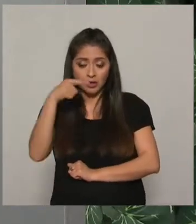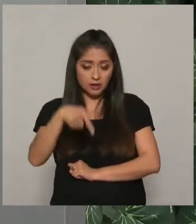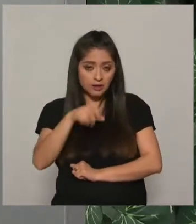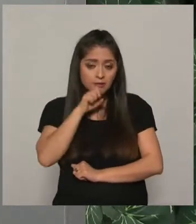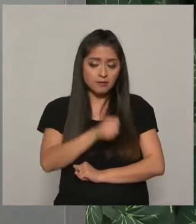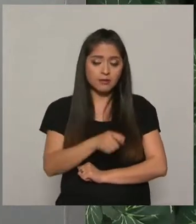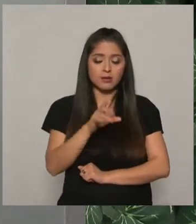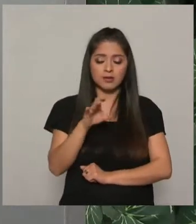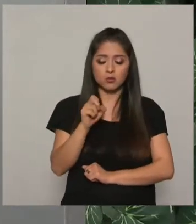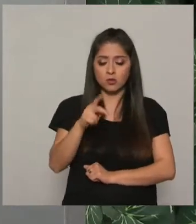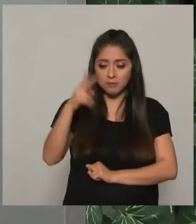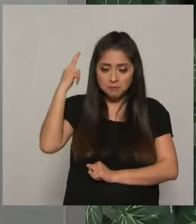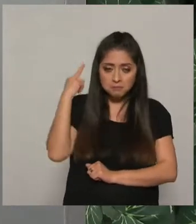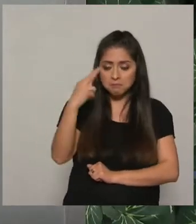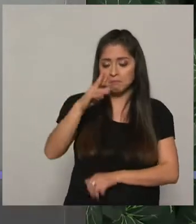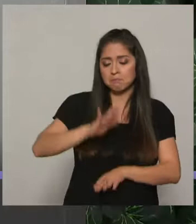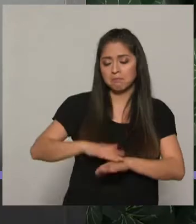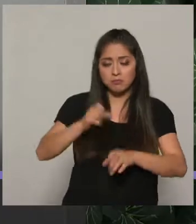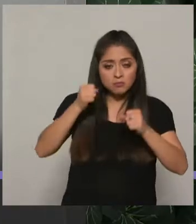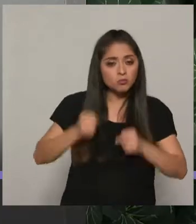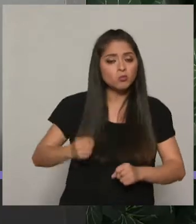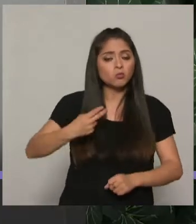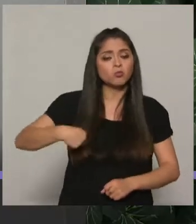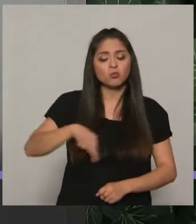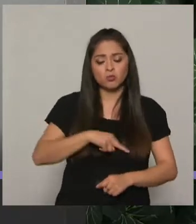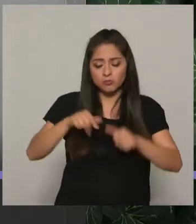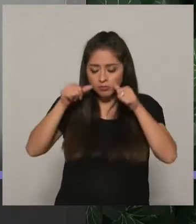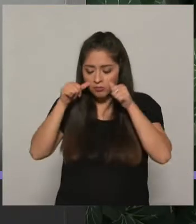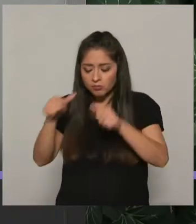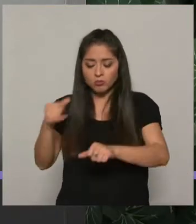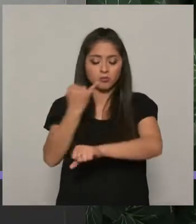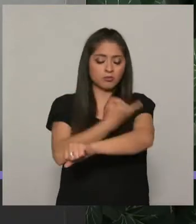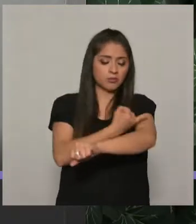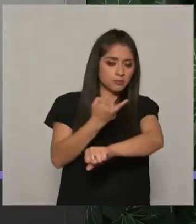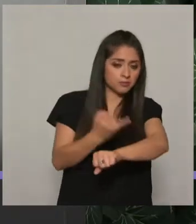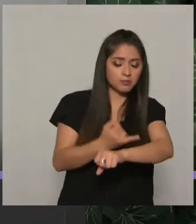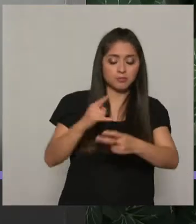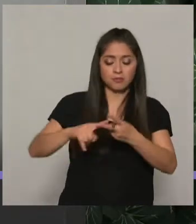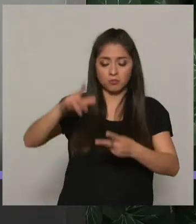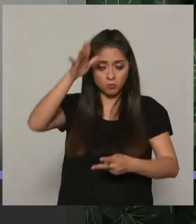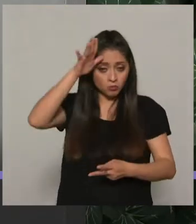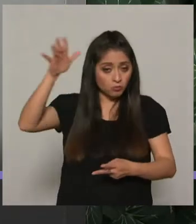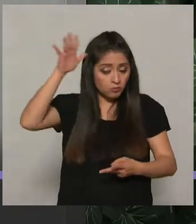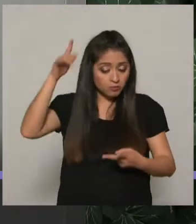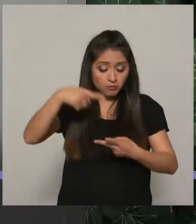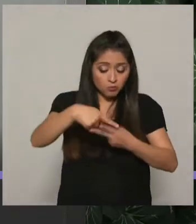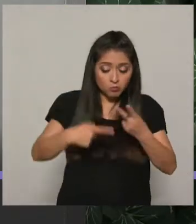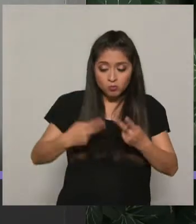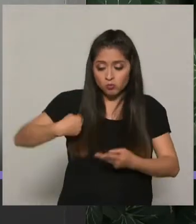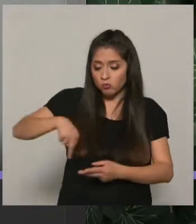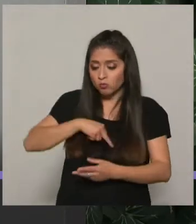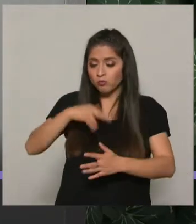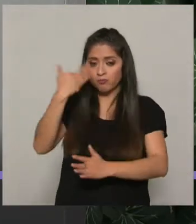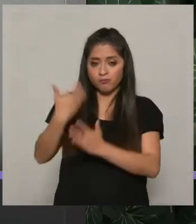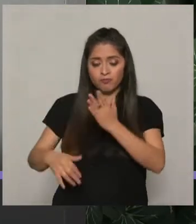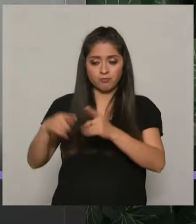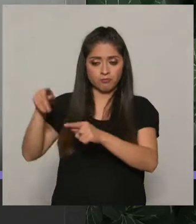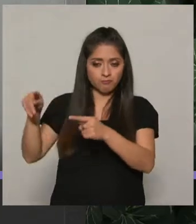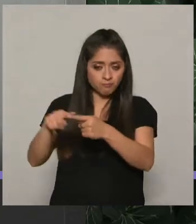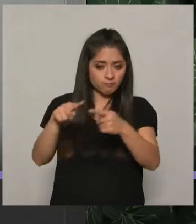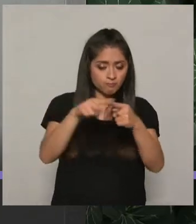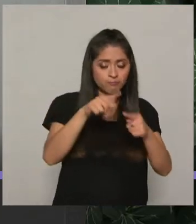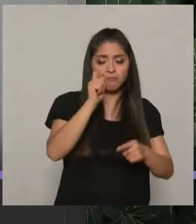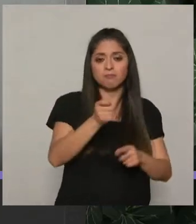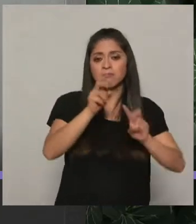seguros. Esto estamos obviamente tomando en consideración Iztapalapa, Cuauhtémoc, todas estas intersecciones que ya detectamos que sí tienen un foco rojo